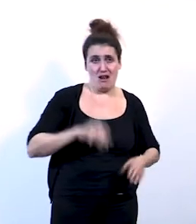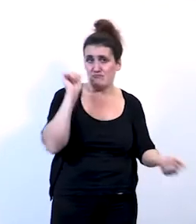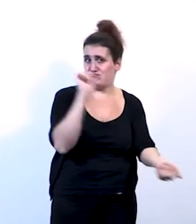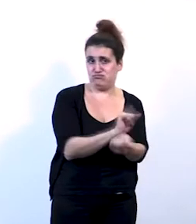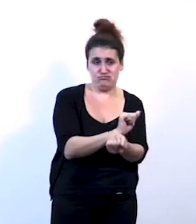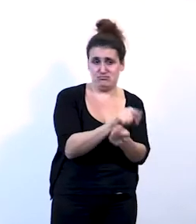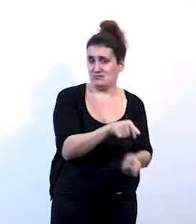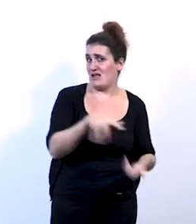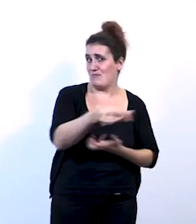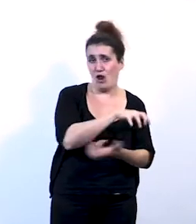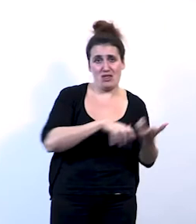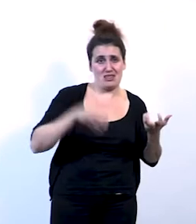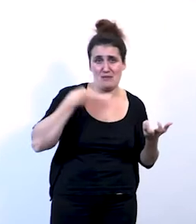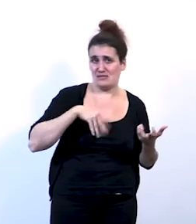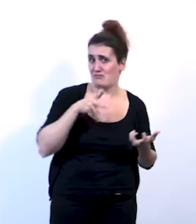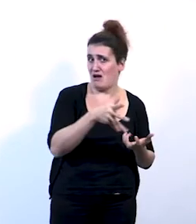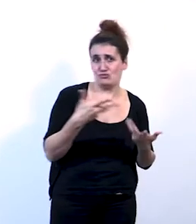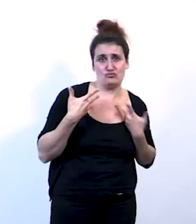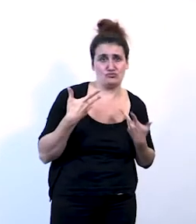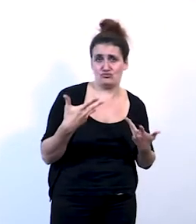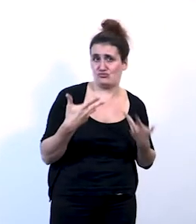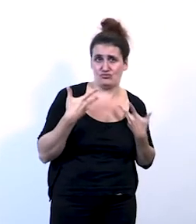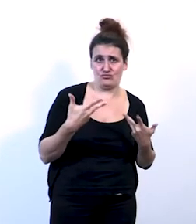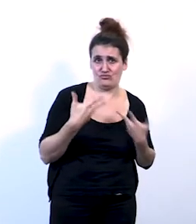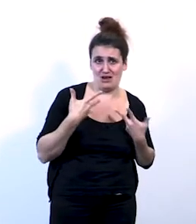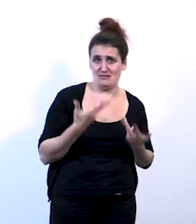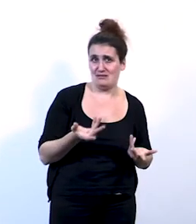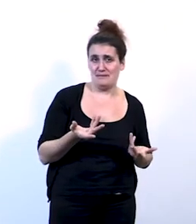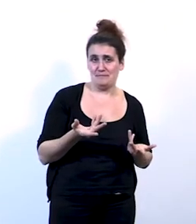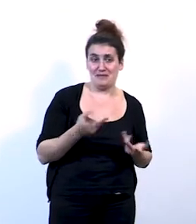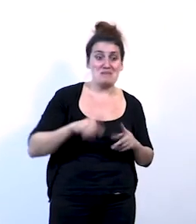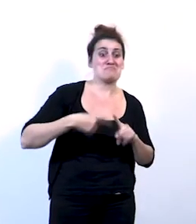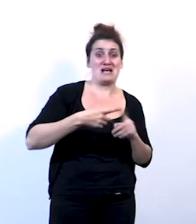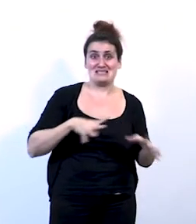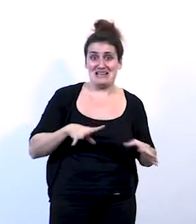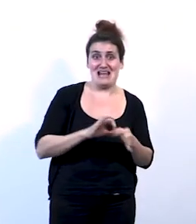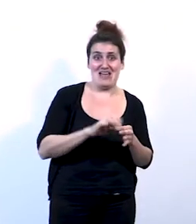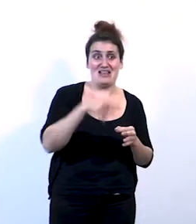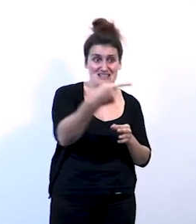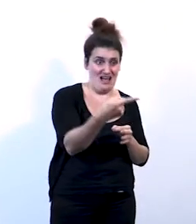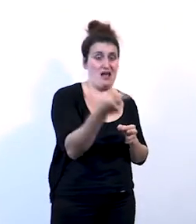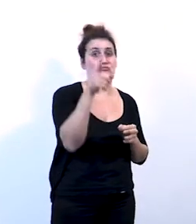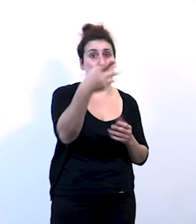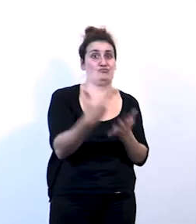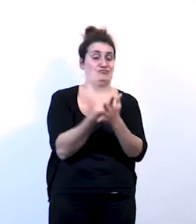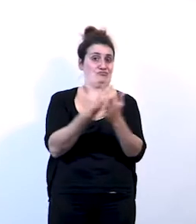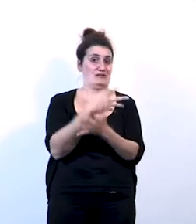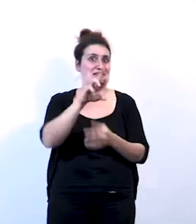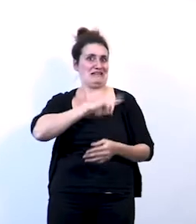sufrir esa violencia a dos niveles de la que hablamos, más ligadas encima a lo que nos estás comentando, a la